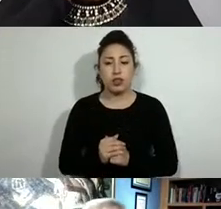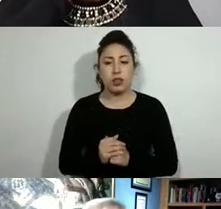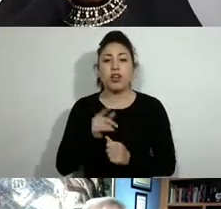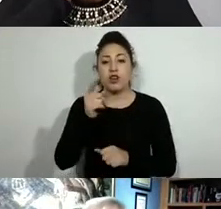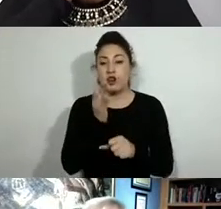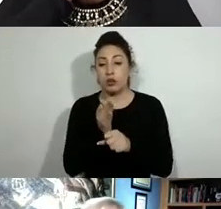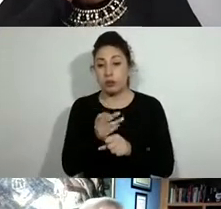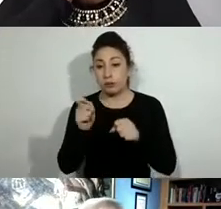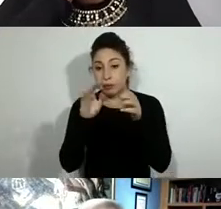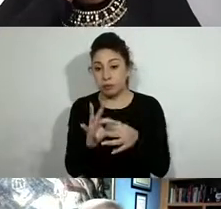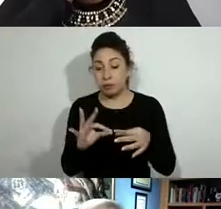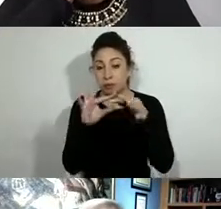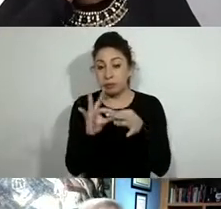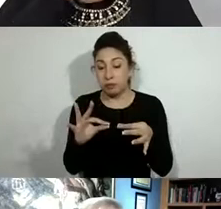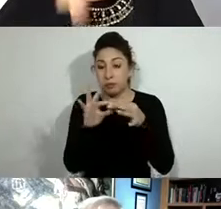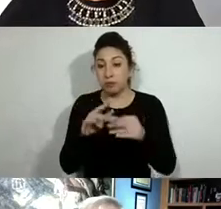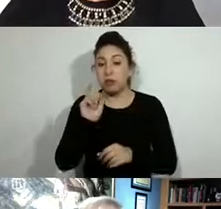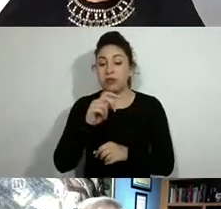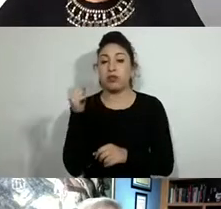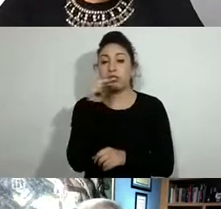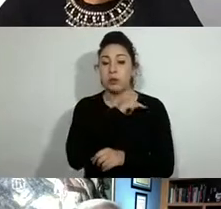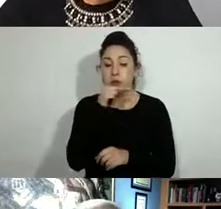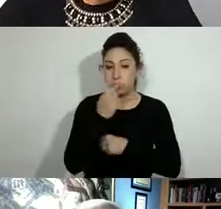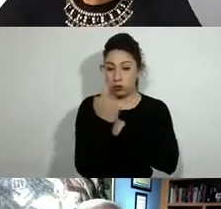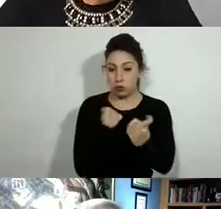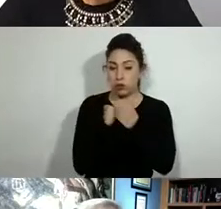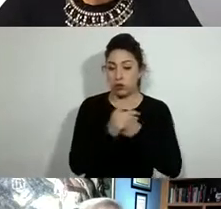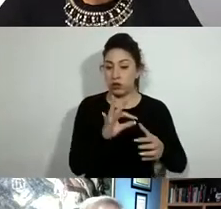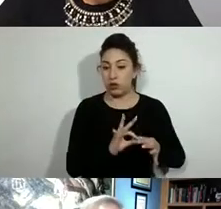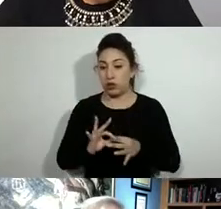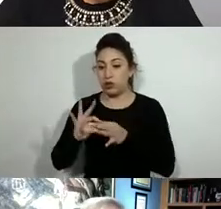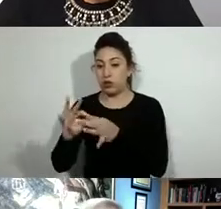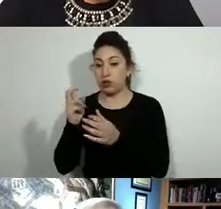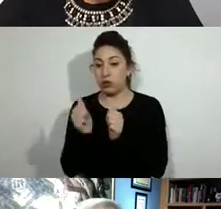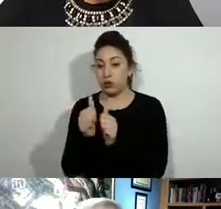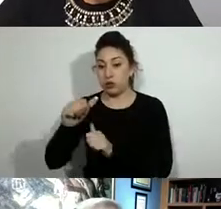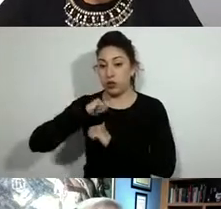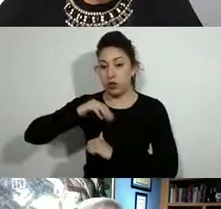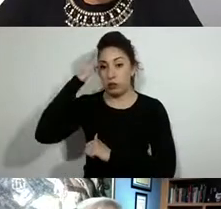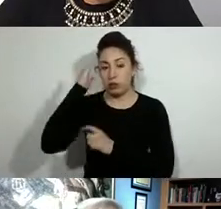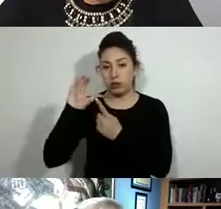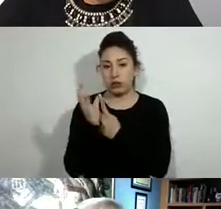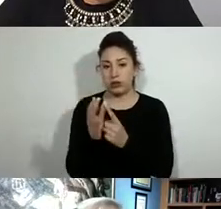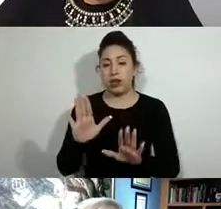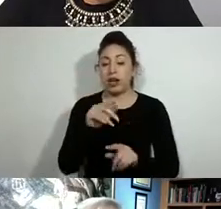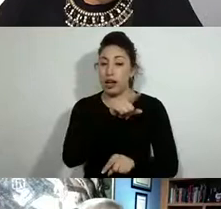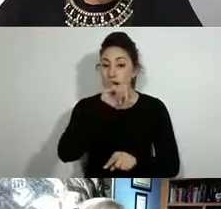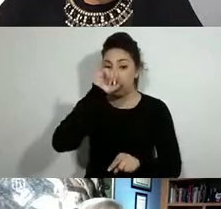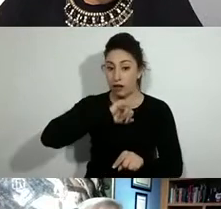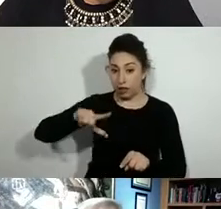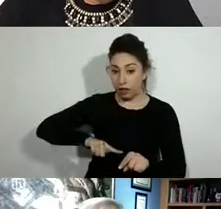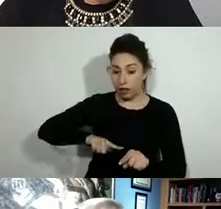dice que inmediatamente se presentará a la comisión, esto es, la jefa de gobierno o el